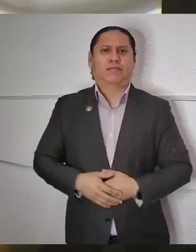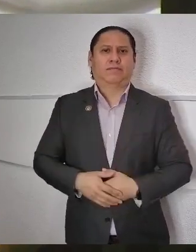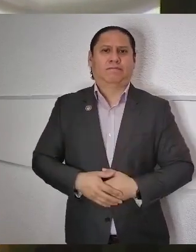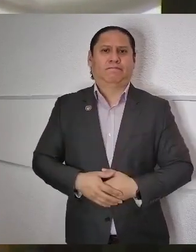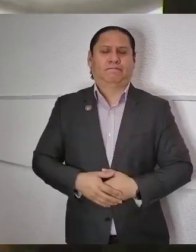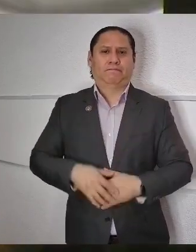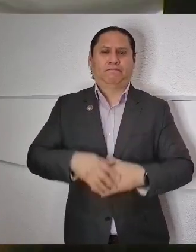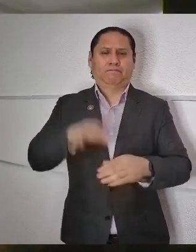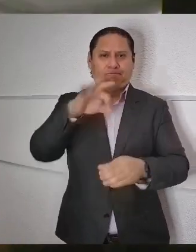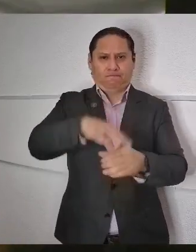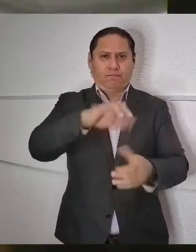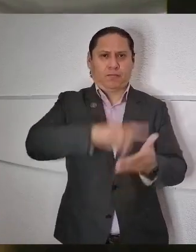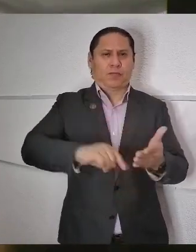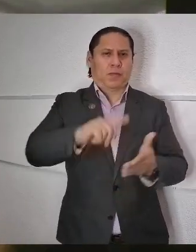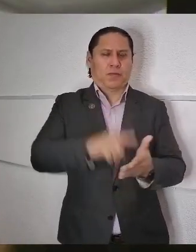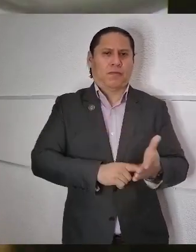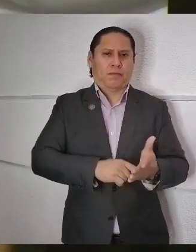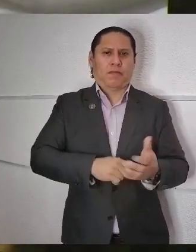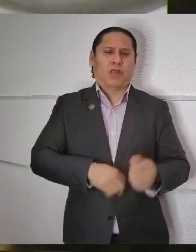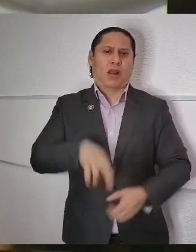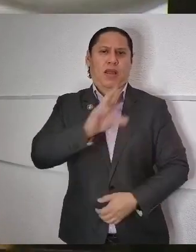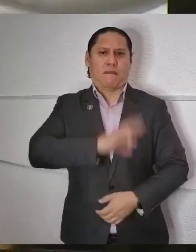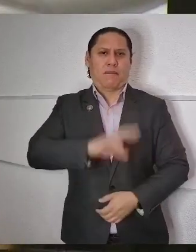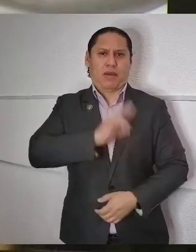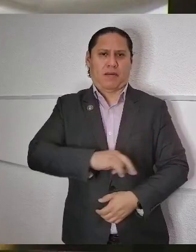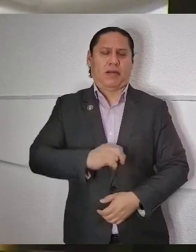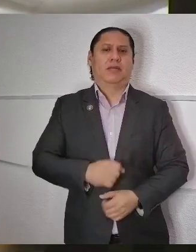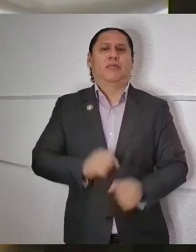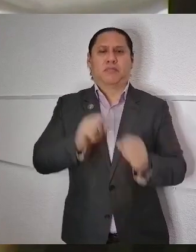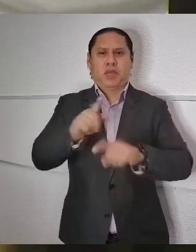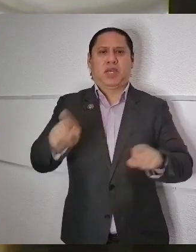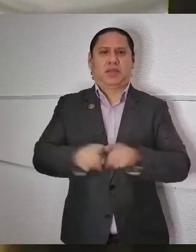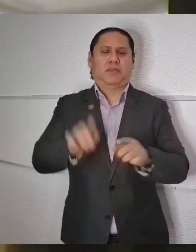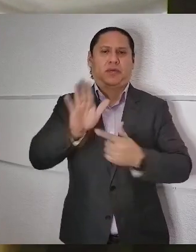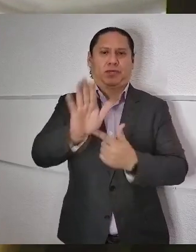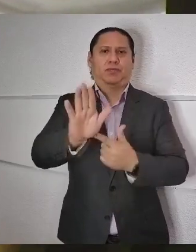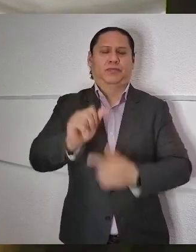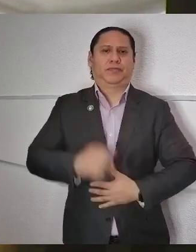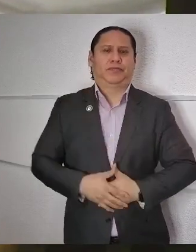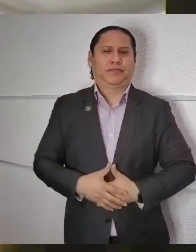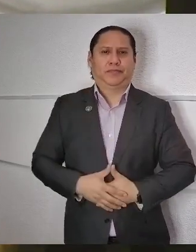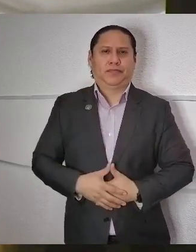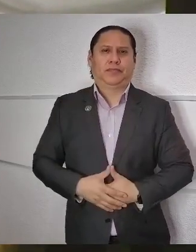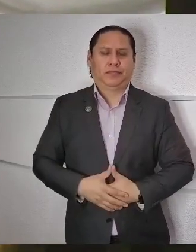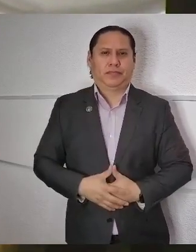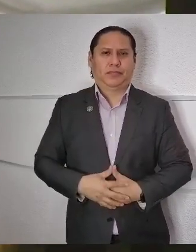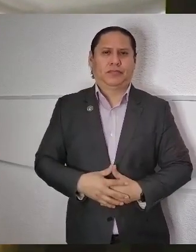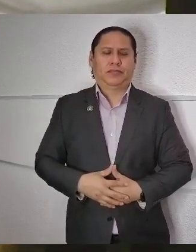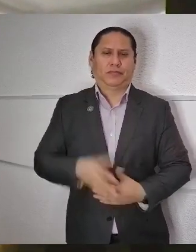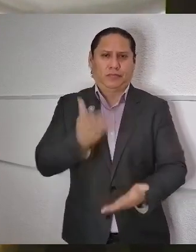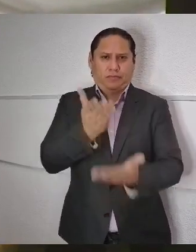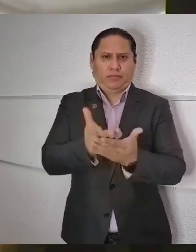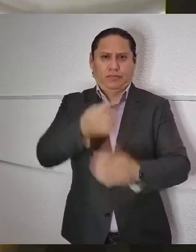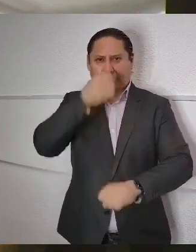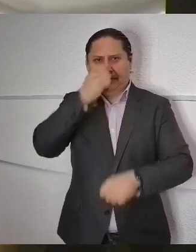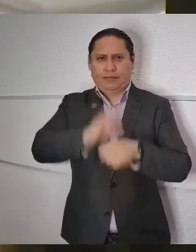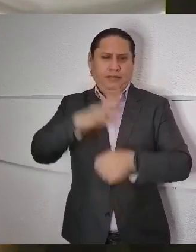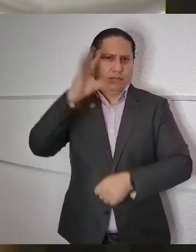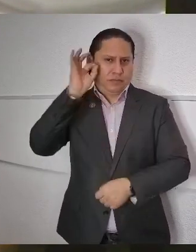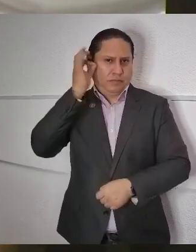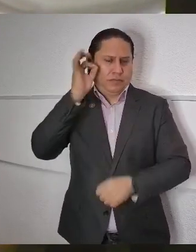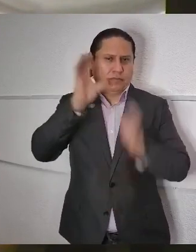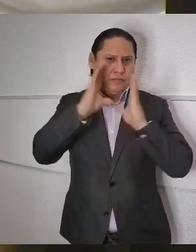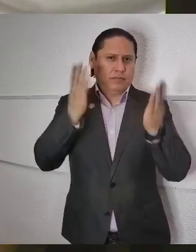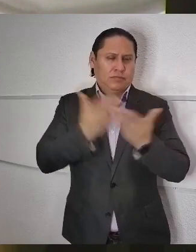someter a votación nominal en lo particular el dictamen presentado. Por lo que solicito a la Secretaría de